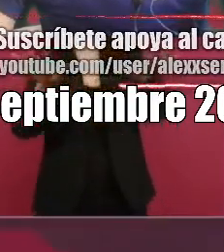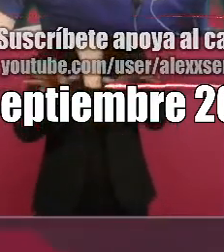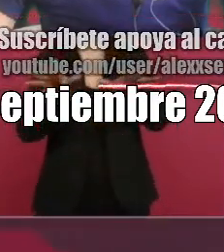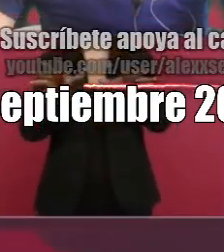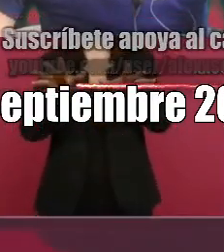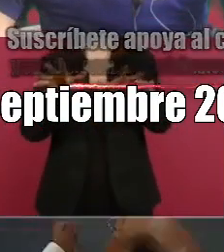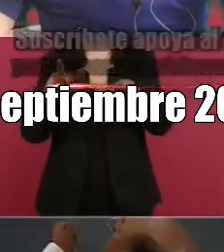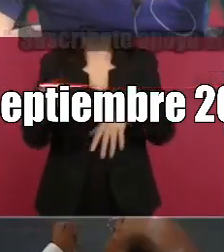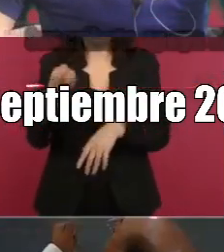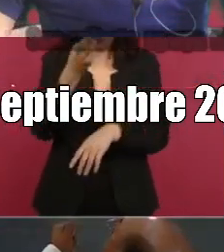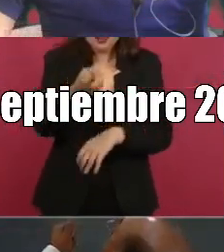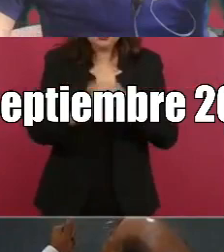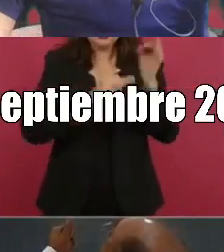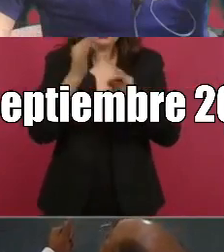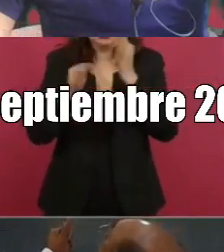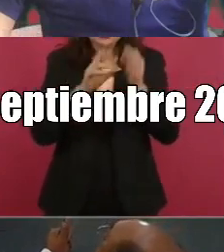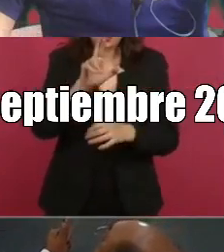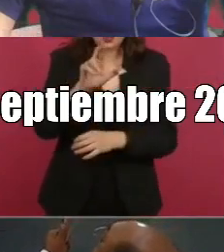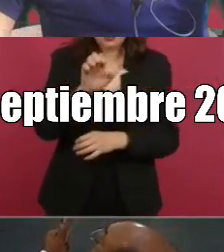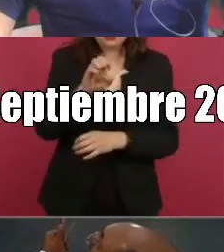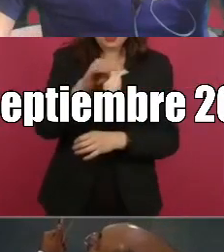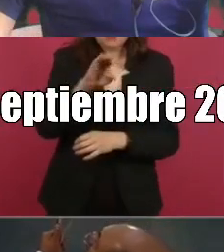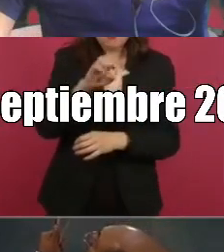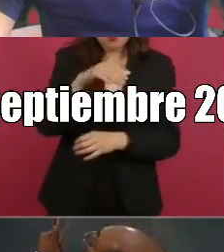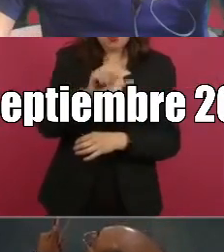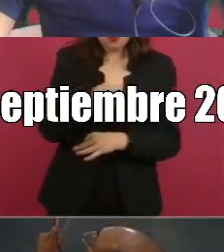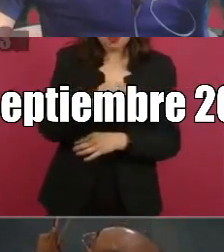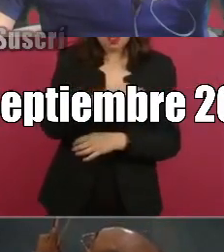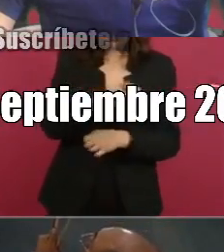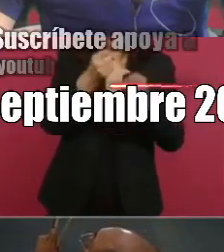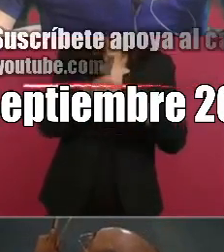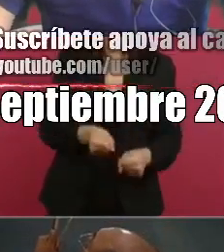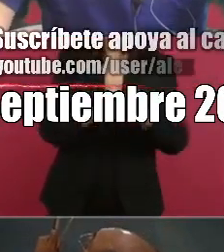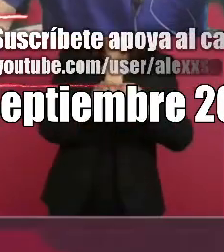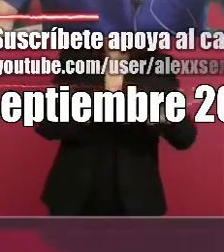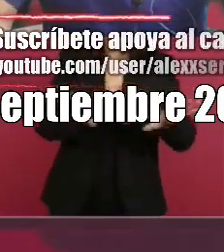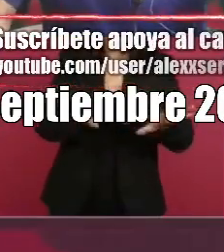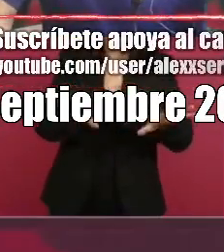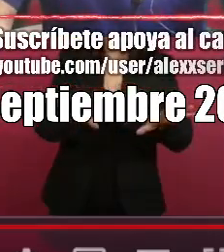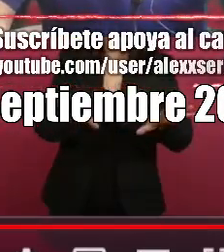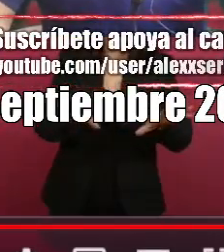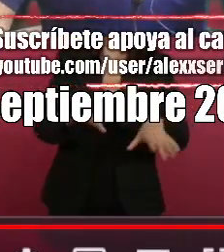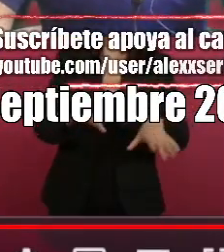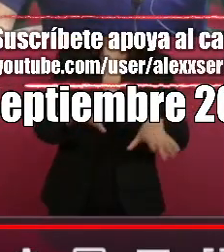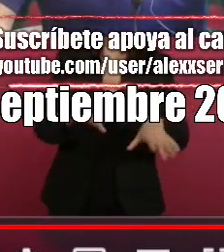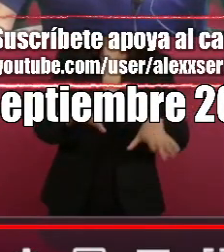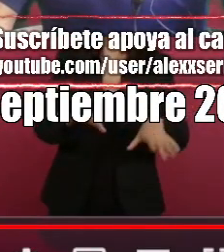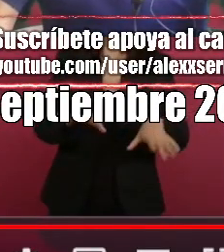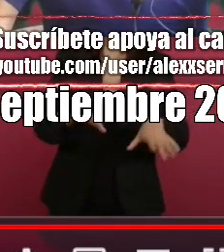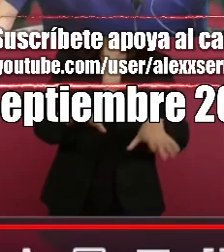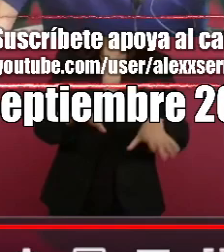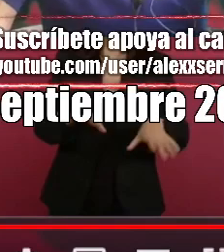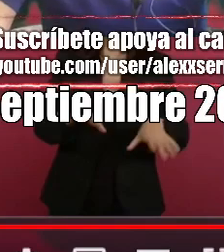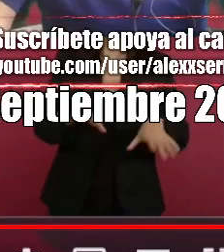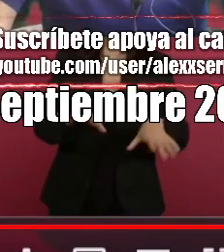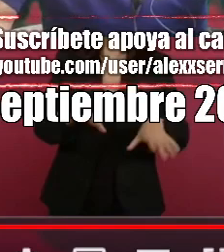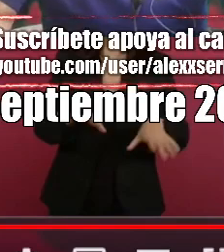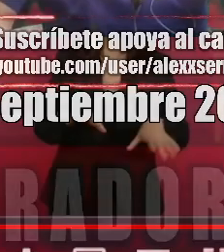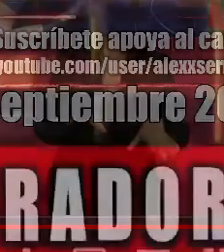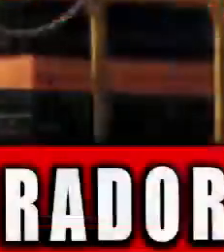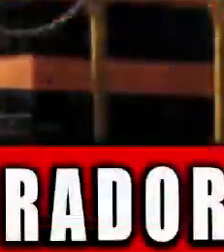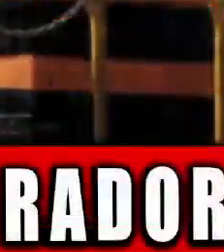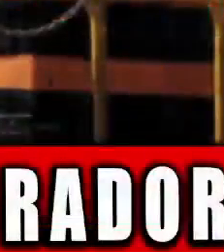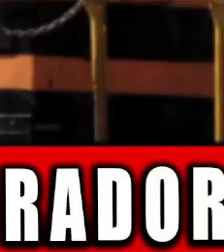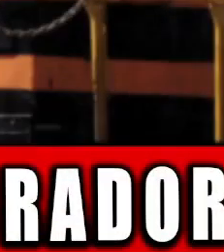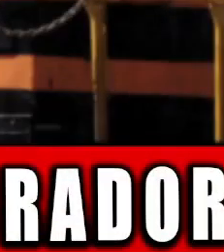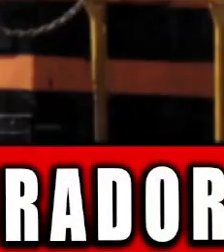lo sacó Reforma? A ver, ponme Reforma. No, pues ahí está todo. Y ahí está todo. Es más, que yo veo que todo esto fue